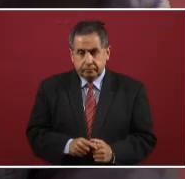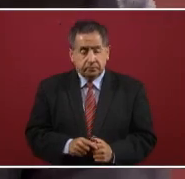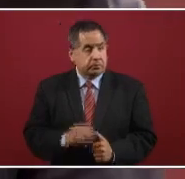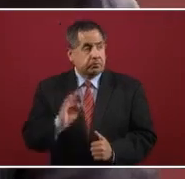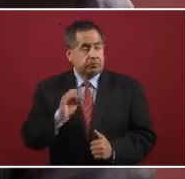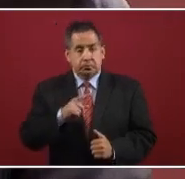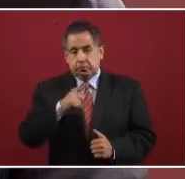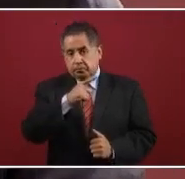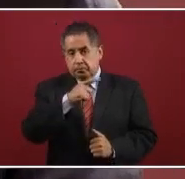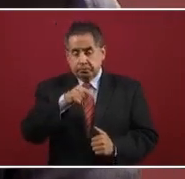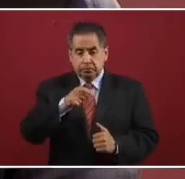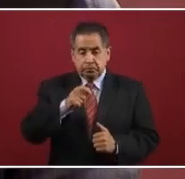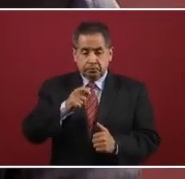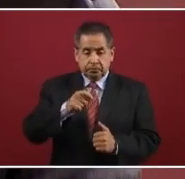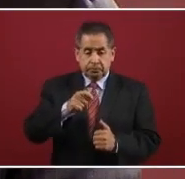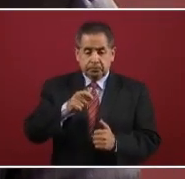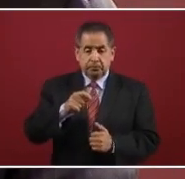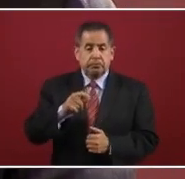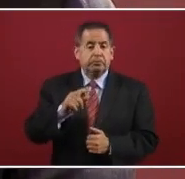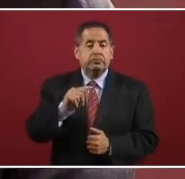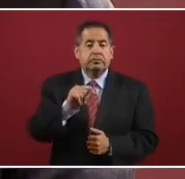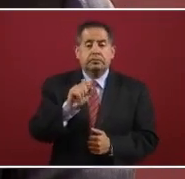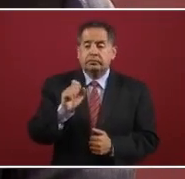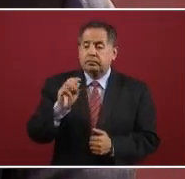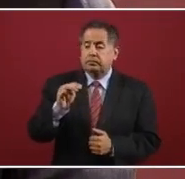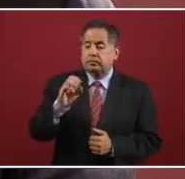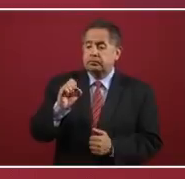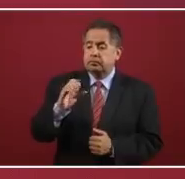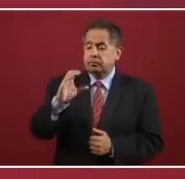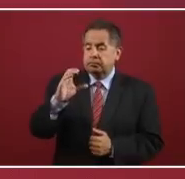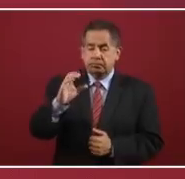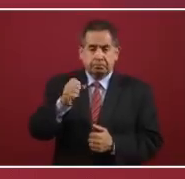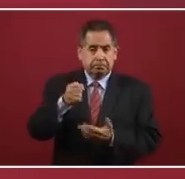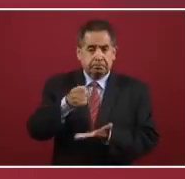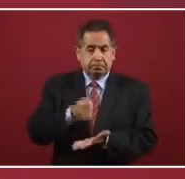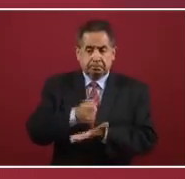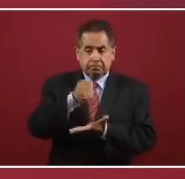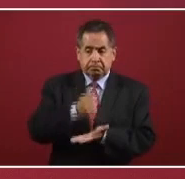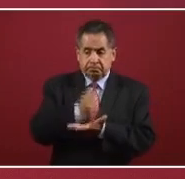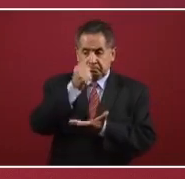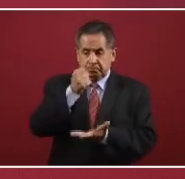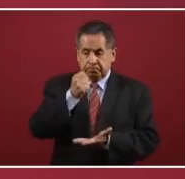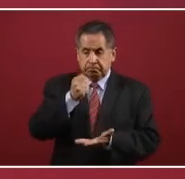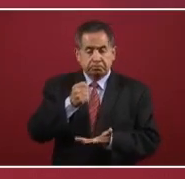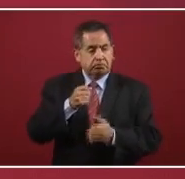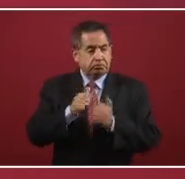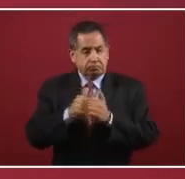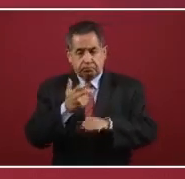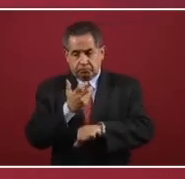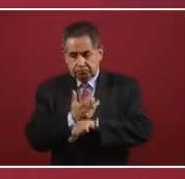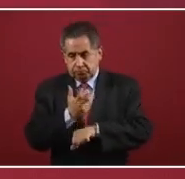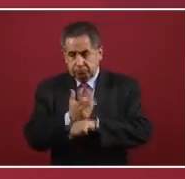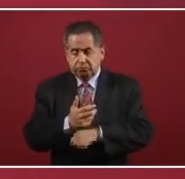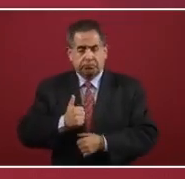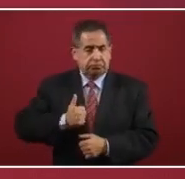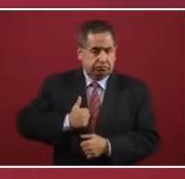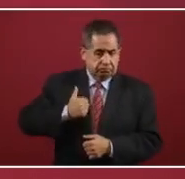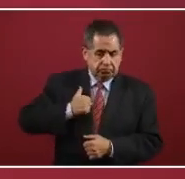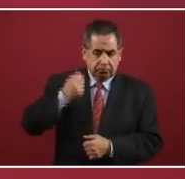apruebe el tratado comercial con Estados Unidos y con Canadá.